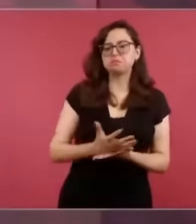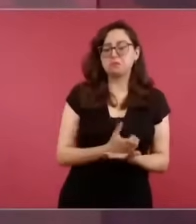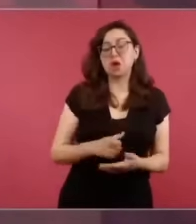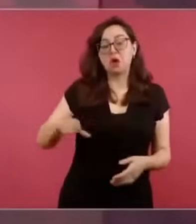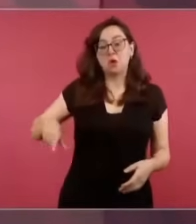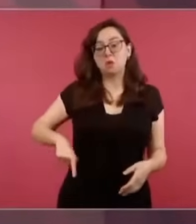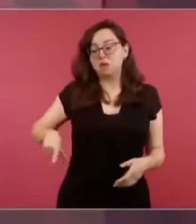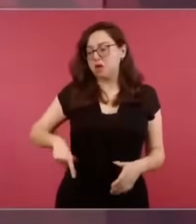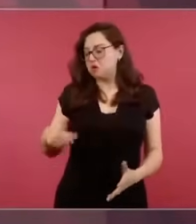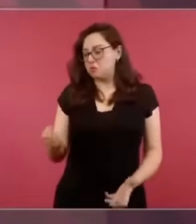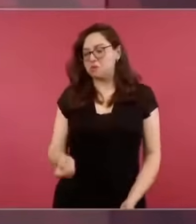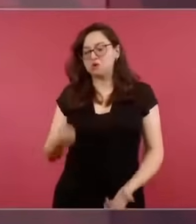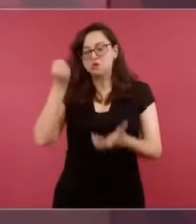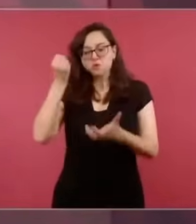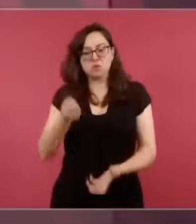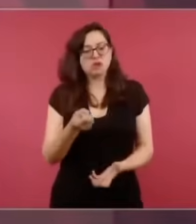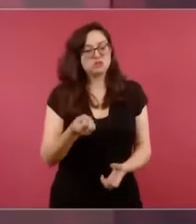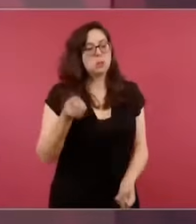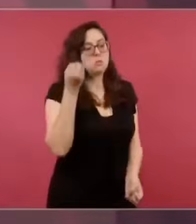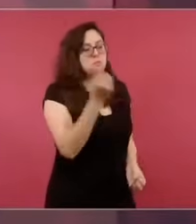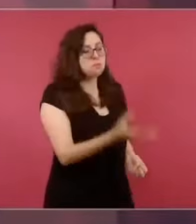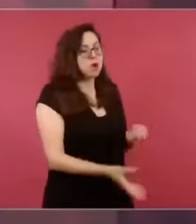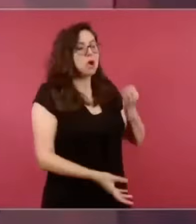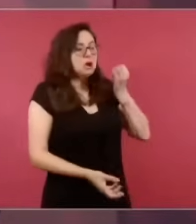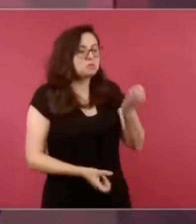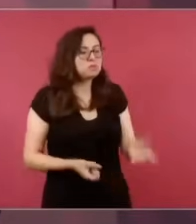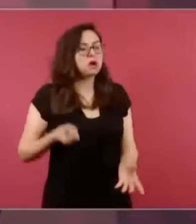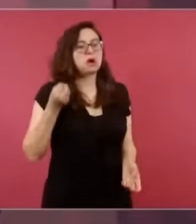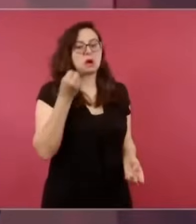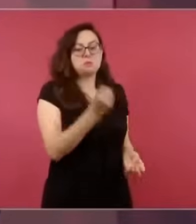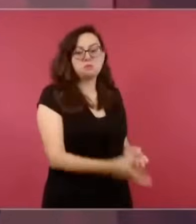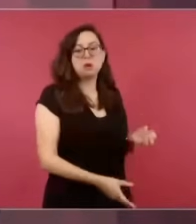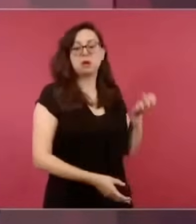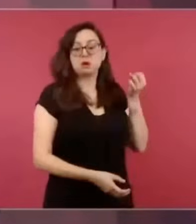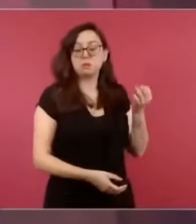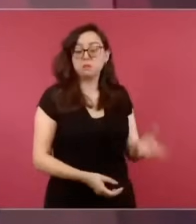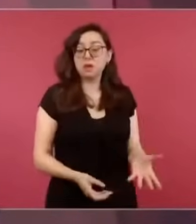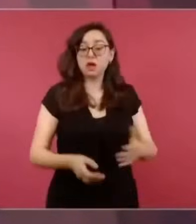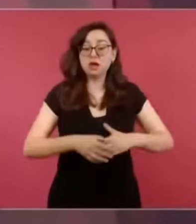presupuesto del pueblo.